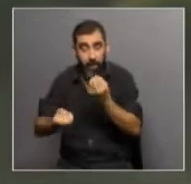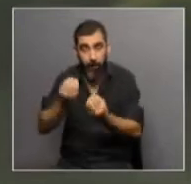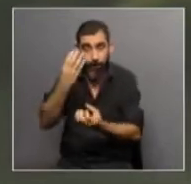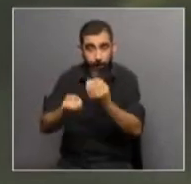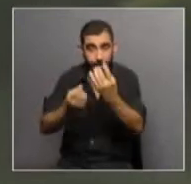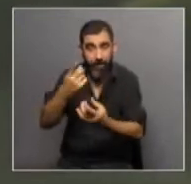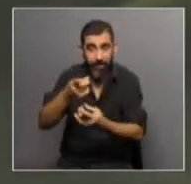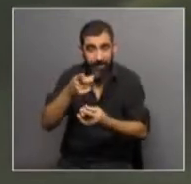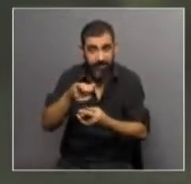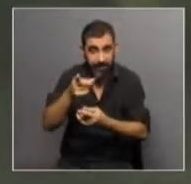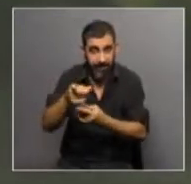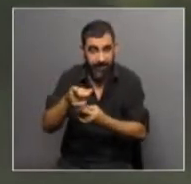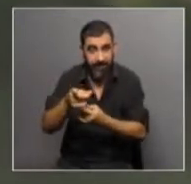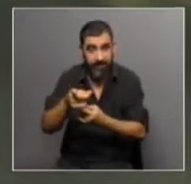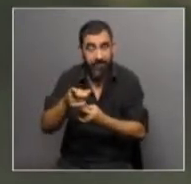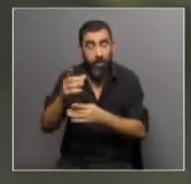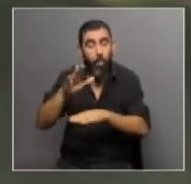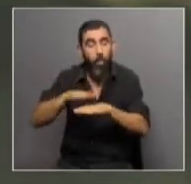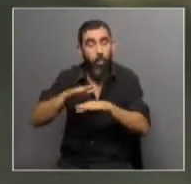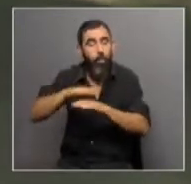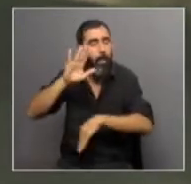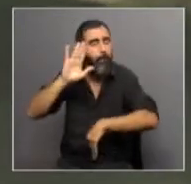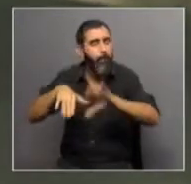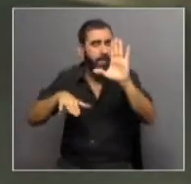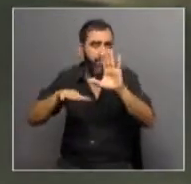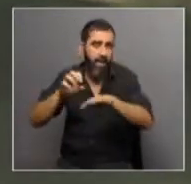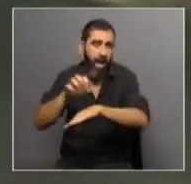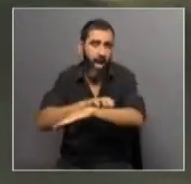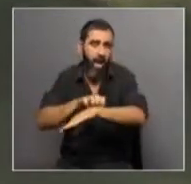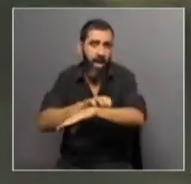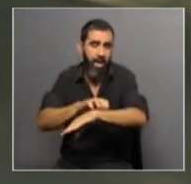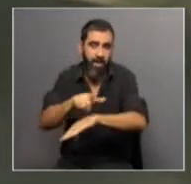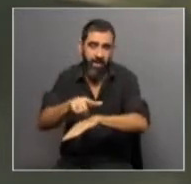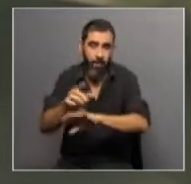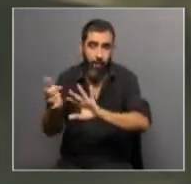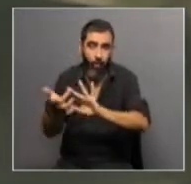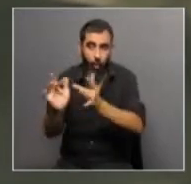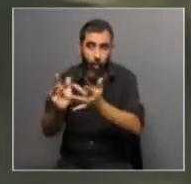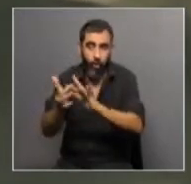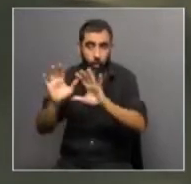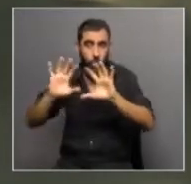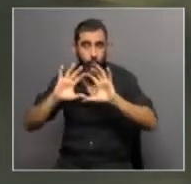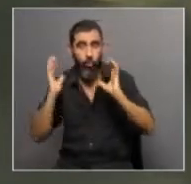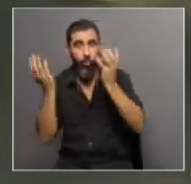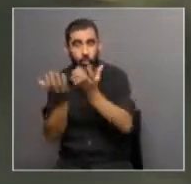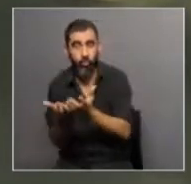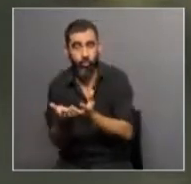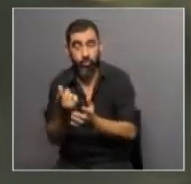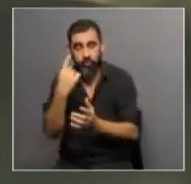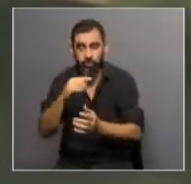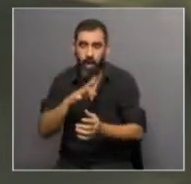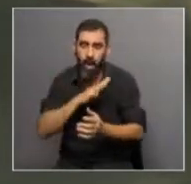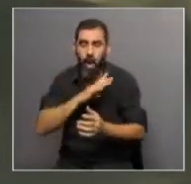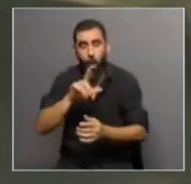familia Anacardiacea, que es la causa más común de alergias por contacto en el mundo, y por lo tanto